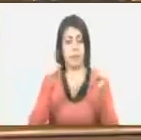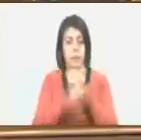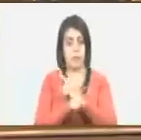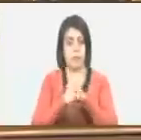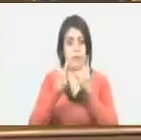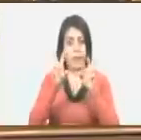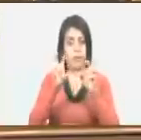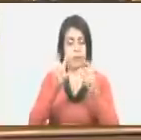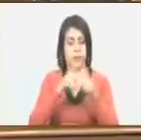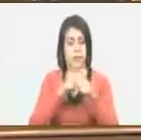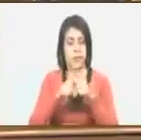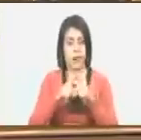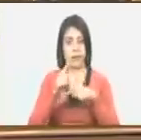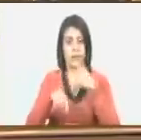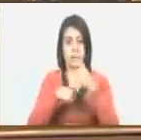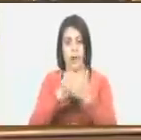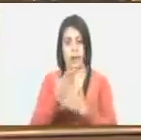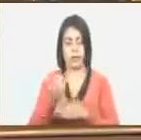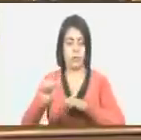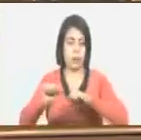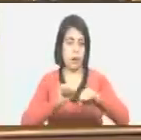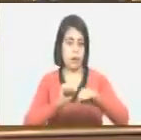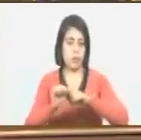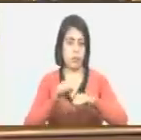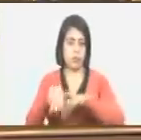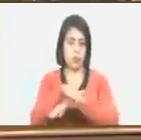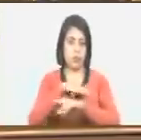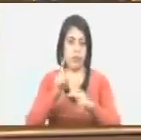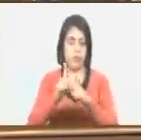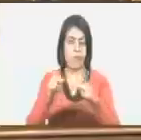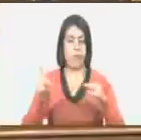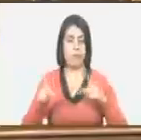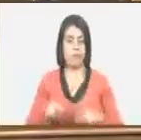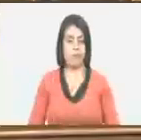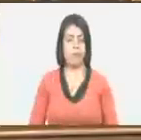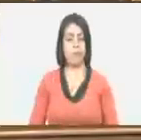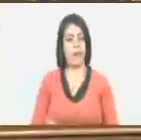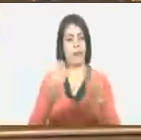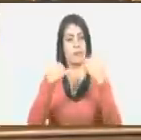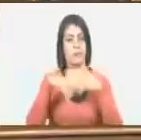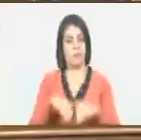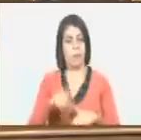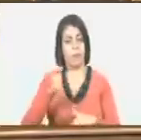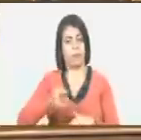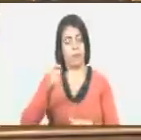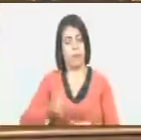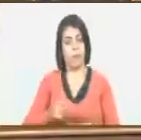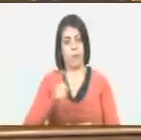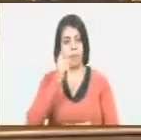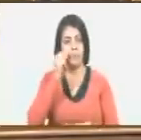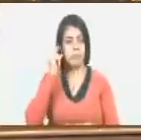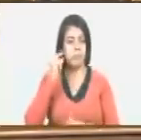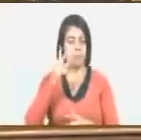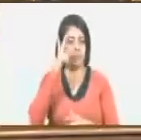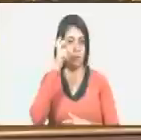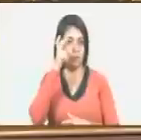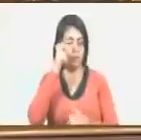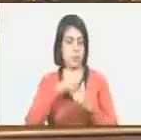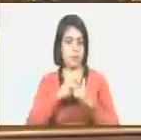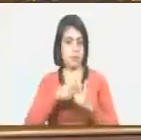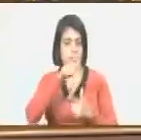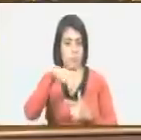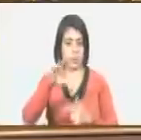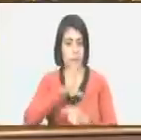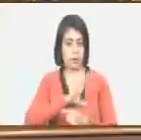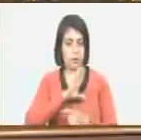o desistimiento de la acción por parte del Ministerio Público. Seguidamente, el juez o jueza escuchará a los